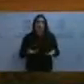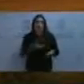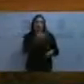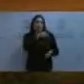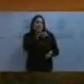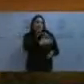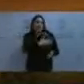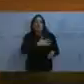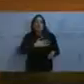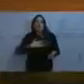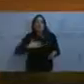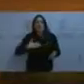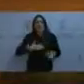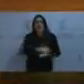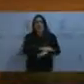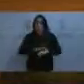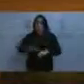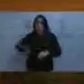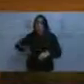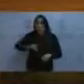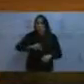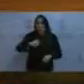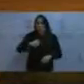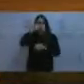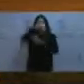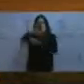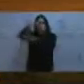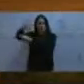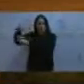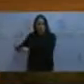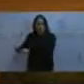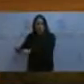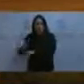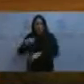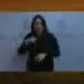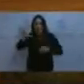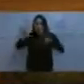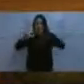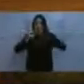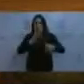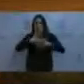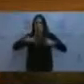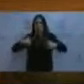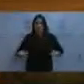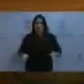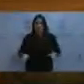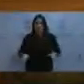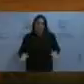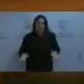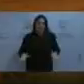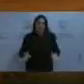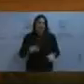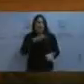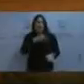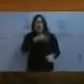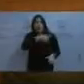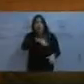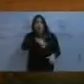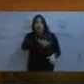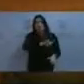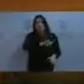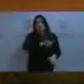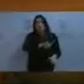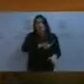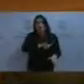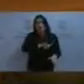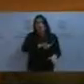ustedes es gobernar con orden y mando, y aquí pongo lo que pongo. Bien, ahora que están ustedes liberados, que han sido ustedes